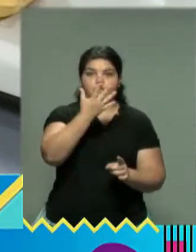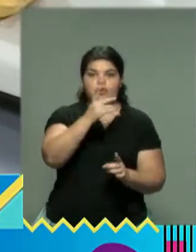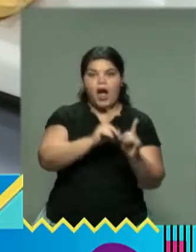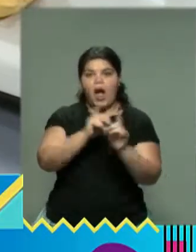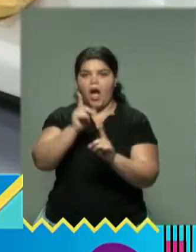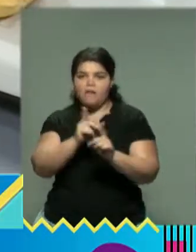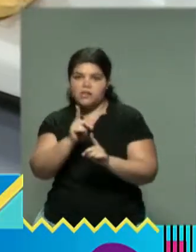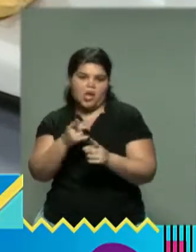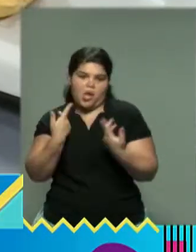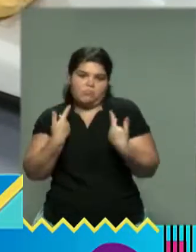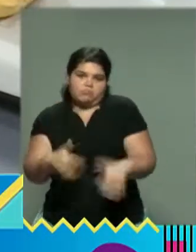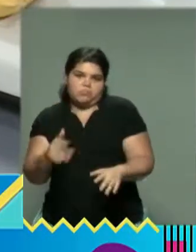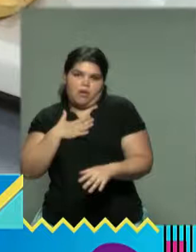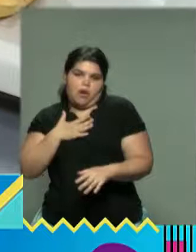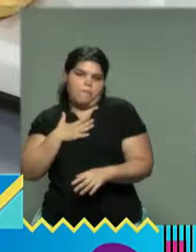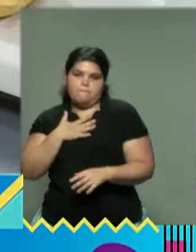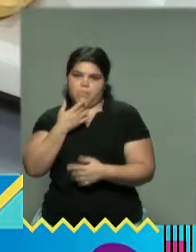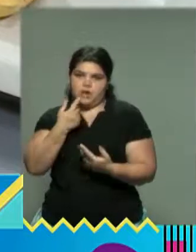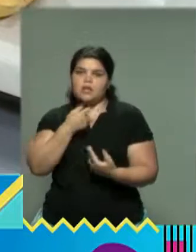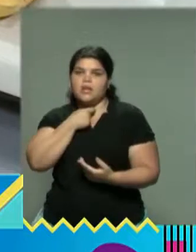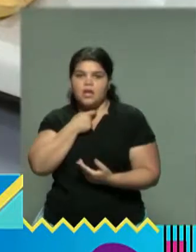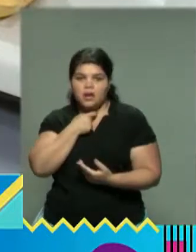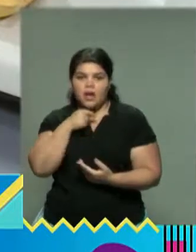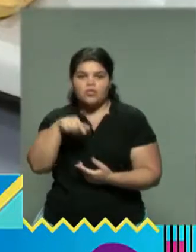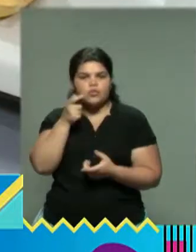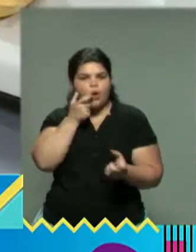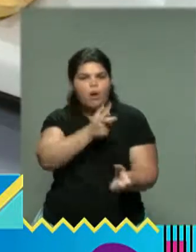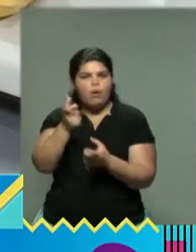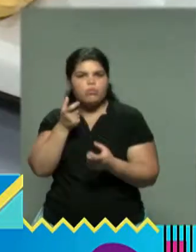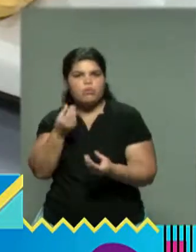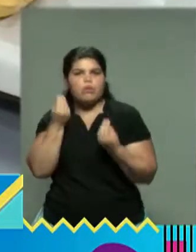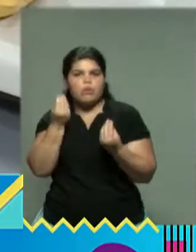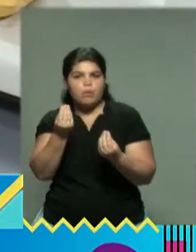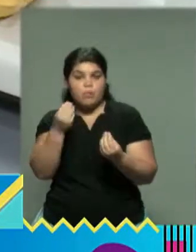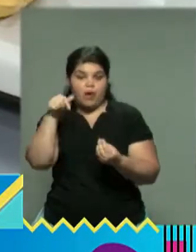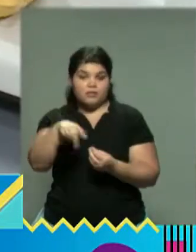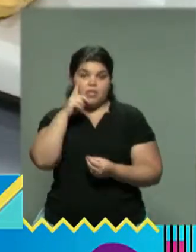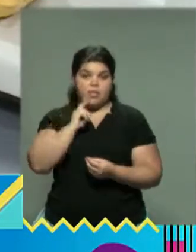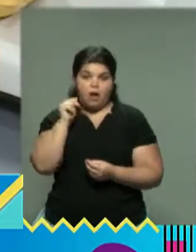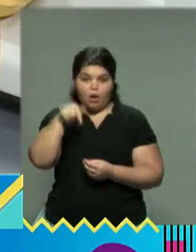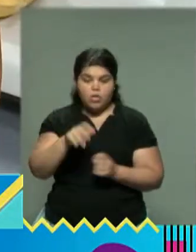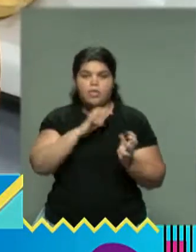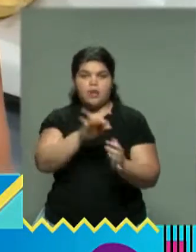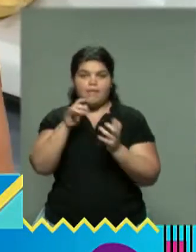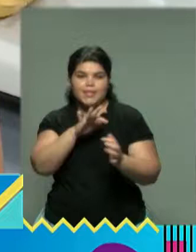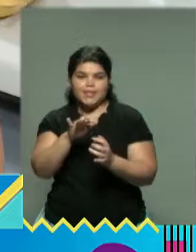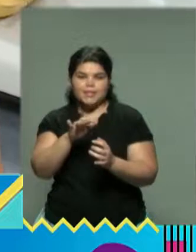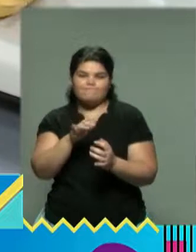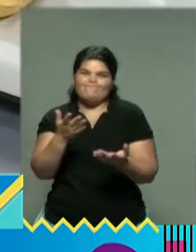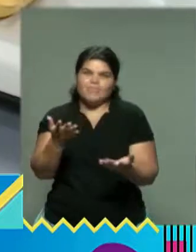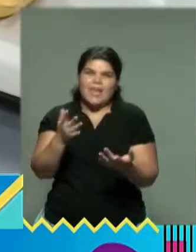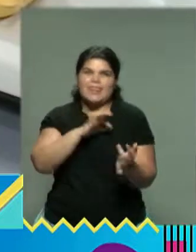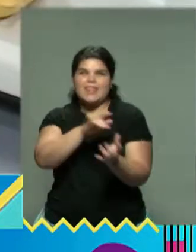hace por ocio, ¿sí? Entonces, bueno, ¿cómo se controlan este tipo de cosas? Ese va a ser el debate del día de hoy. Quizás no tanto debate, sino de